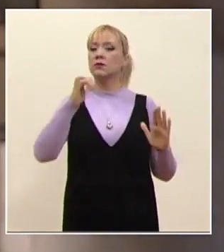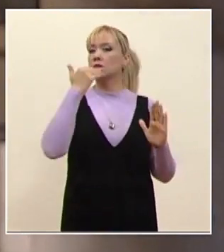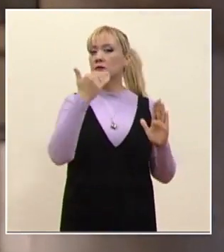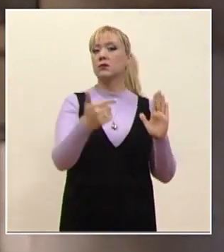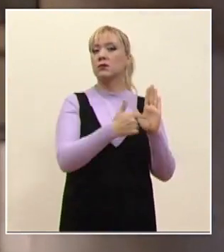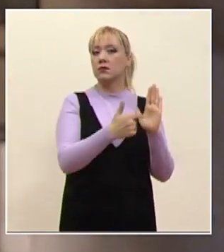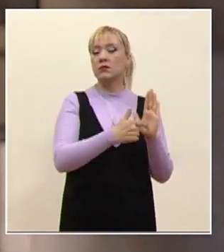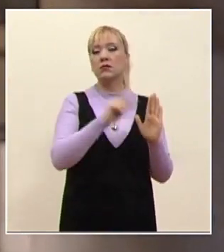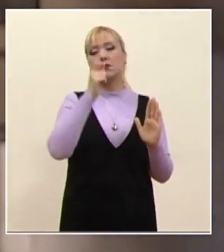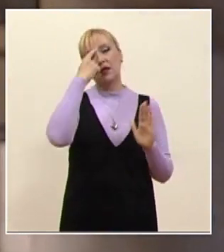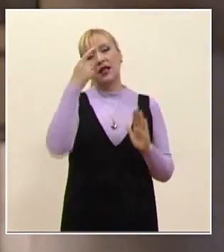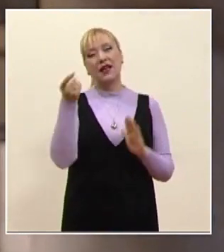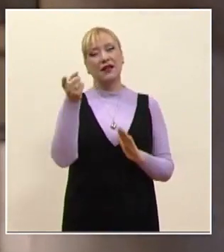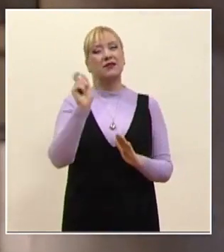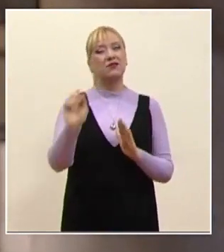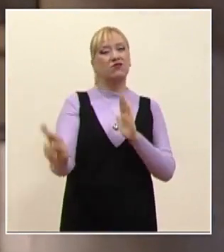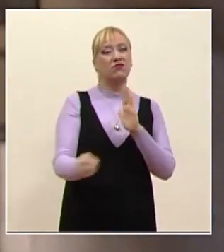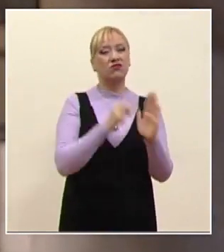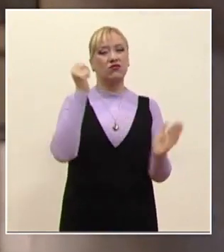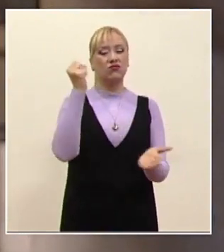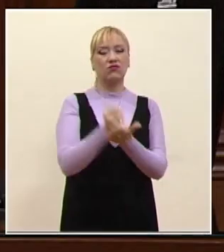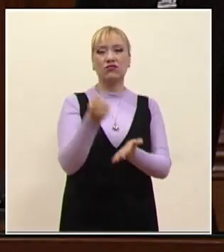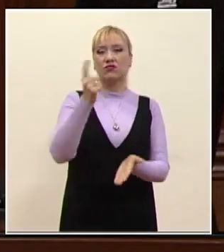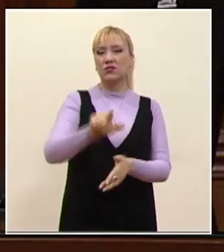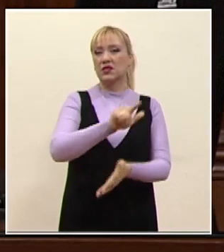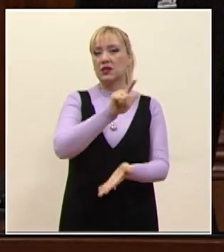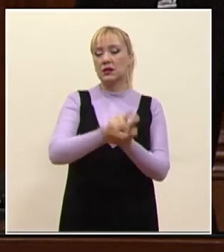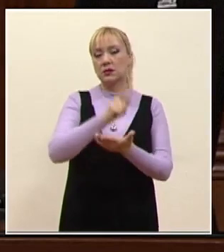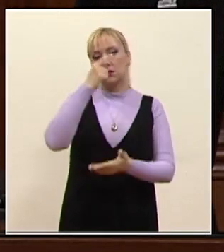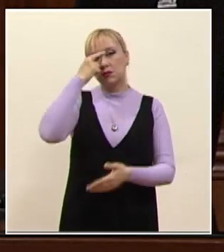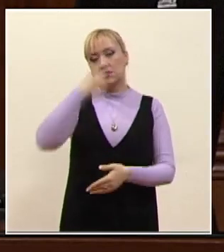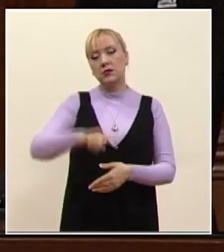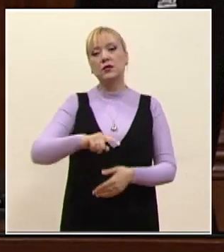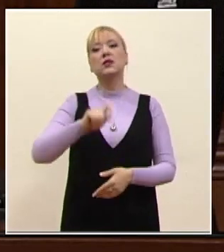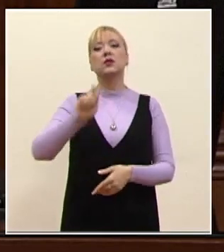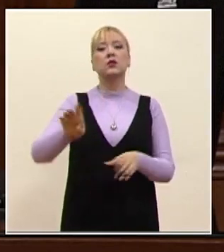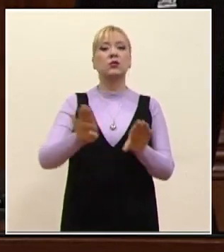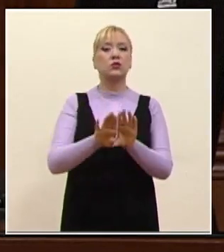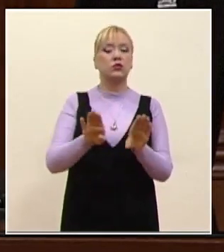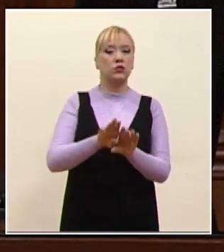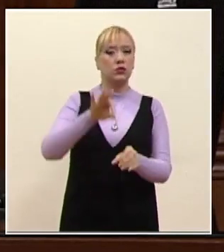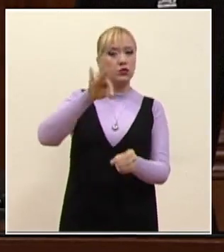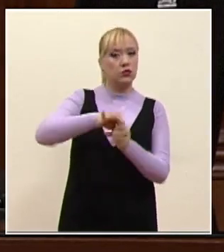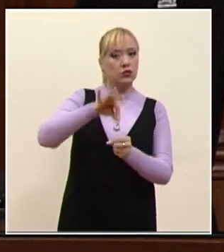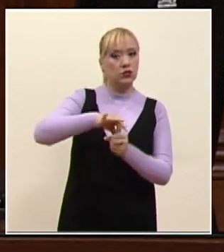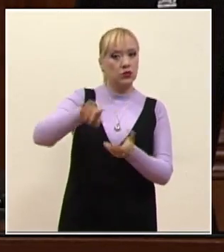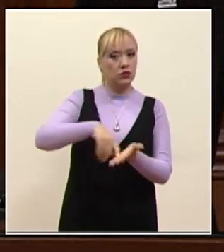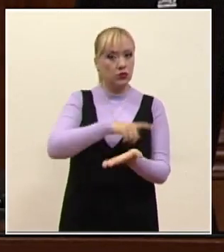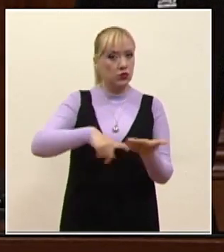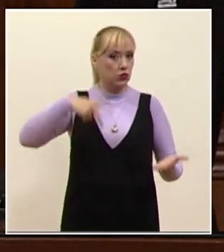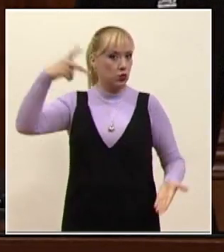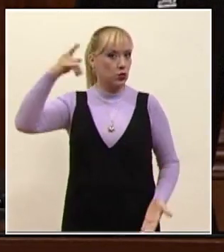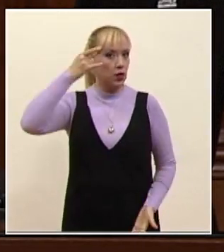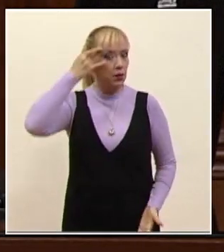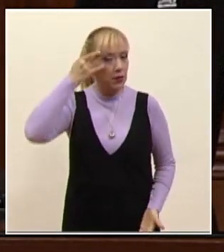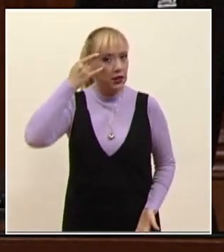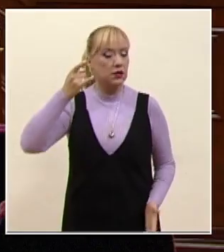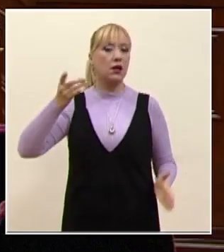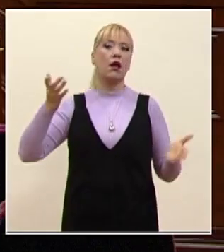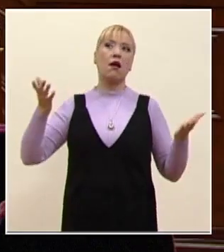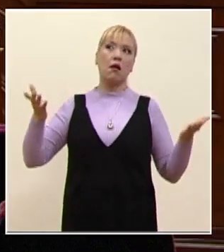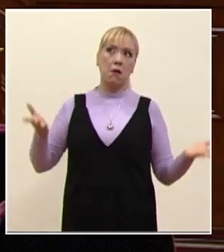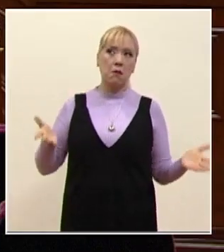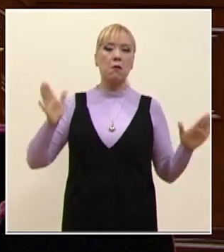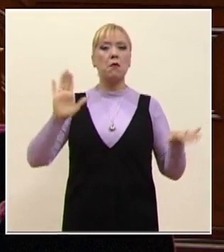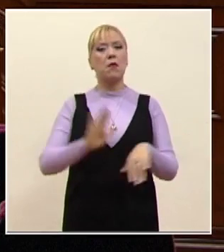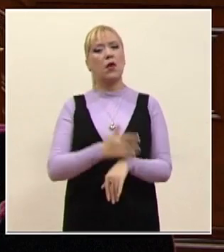decreto por el que se reformaron diversas disposiciones de la Ley de Instituciones y Procedimientos Electorales de Campeche. Hay que destacar